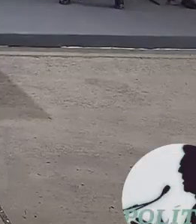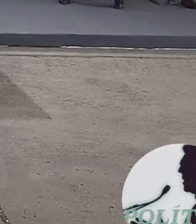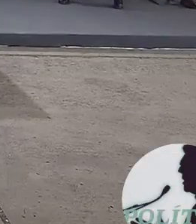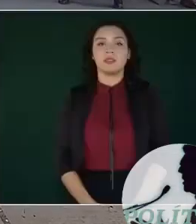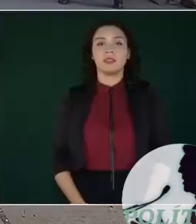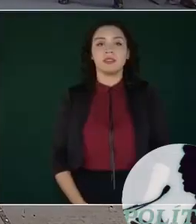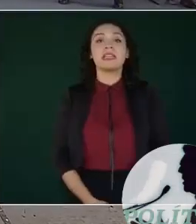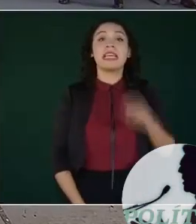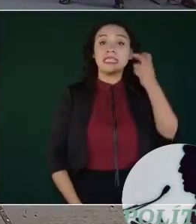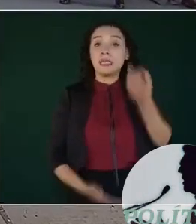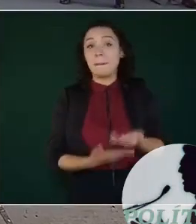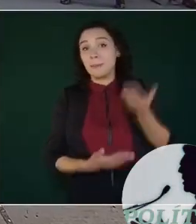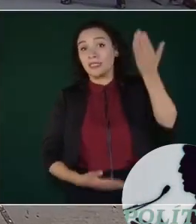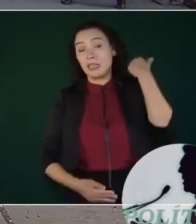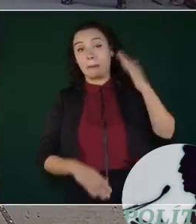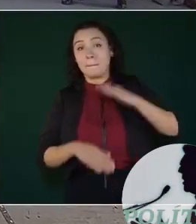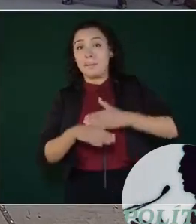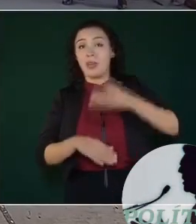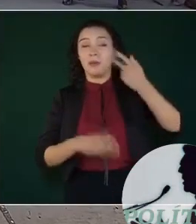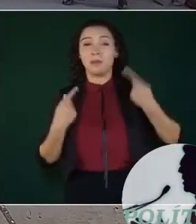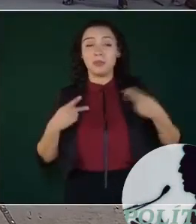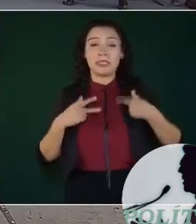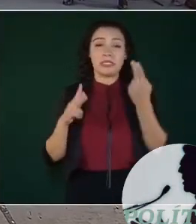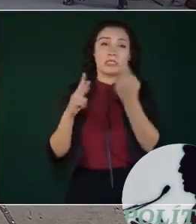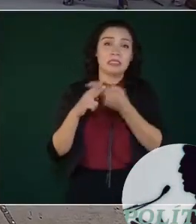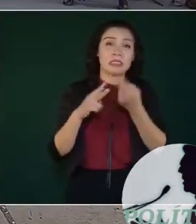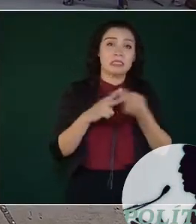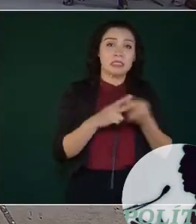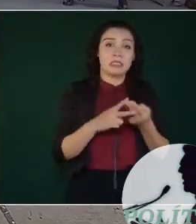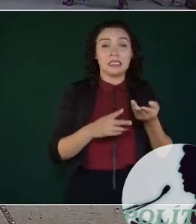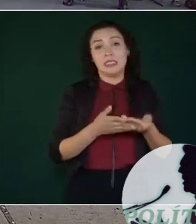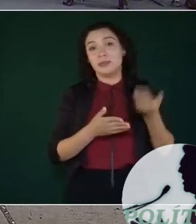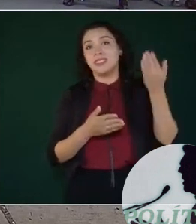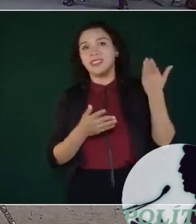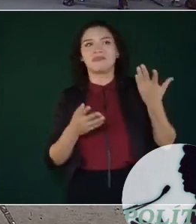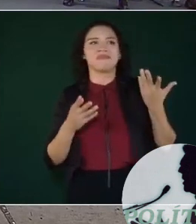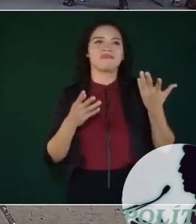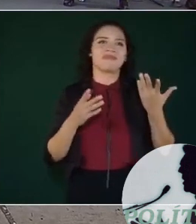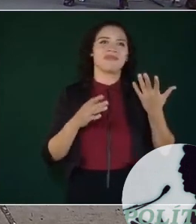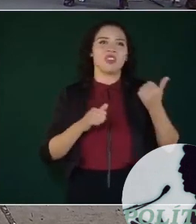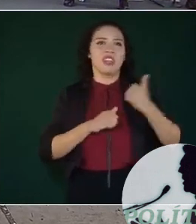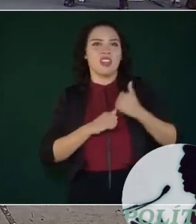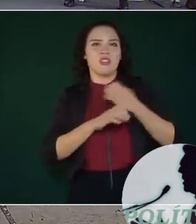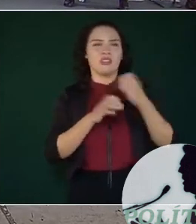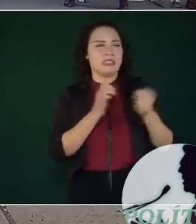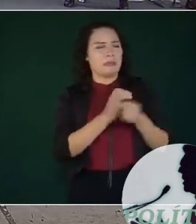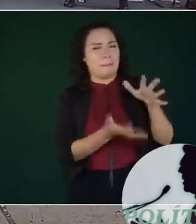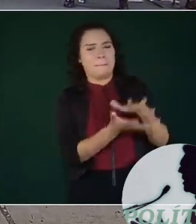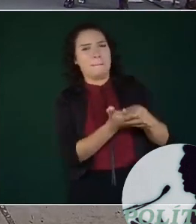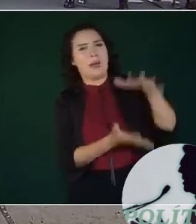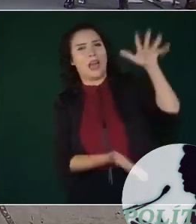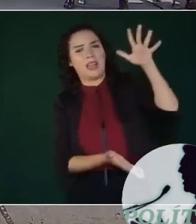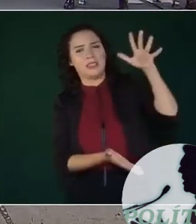los asesinados en enfrentamientos con las Fuerzas Armadas que los heridos y detenidos,